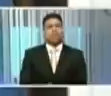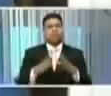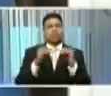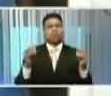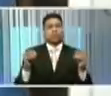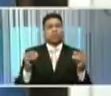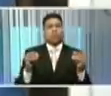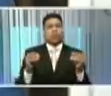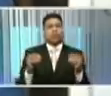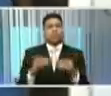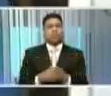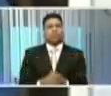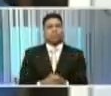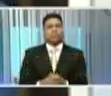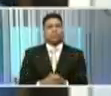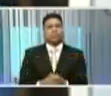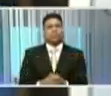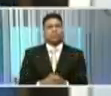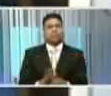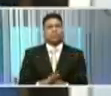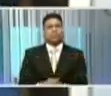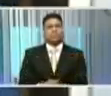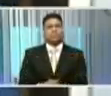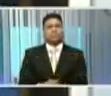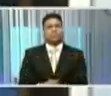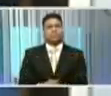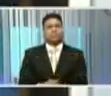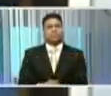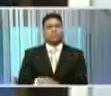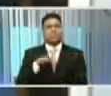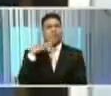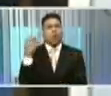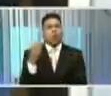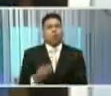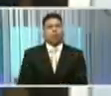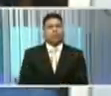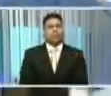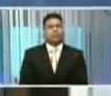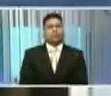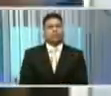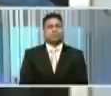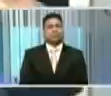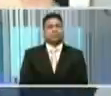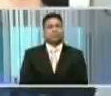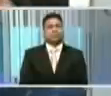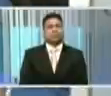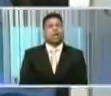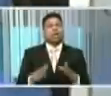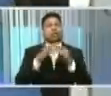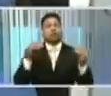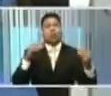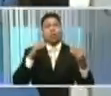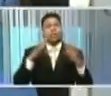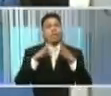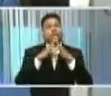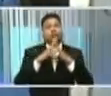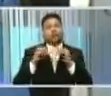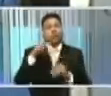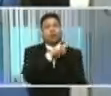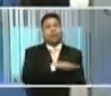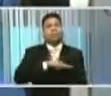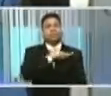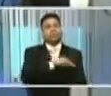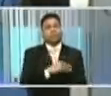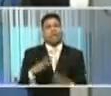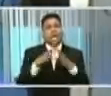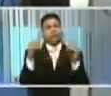de mujeres, de jóvenes, de nuestros viejitos, todas las misiones, a